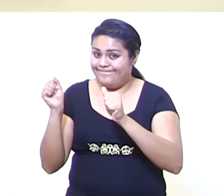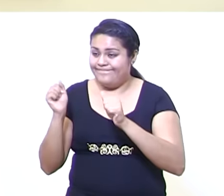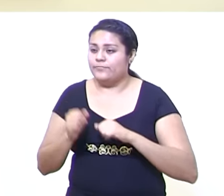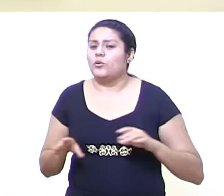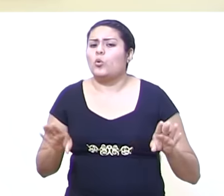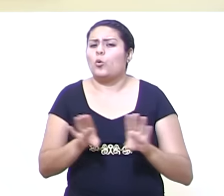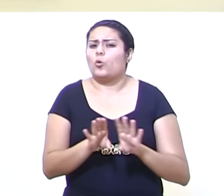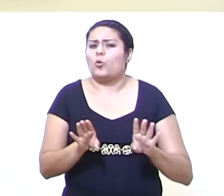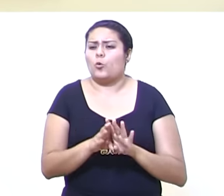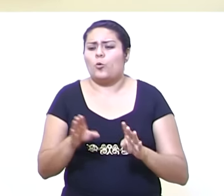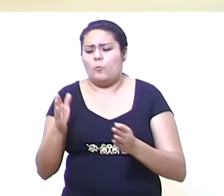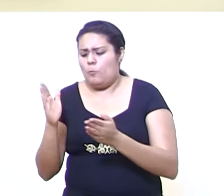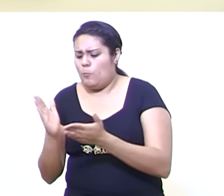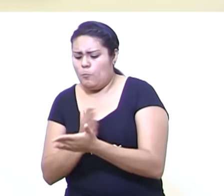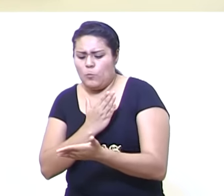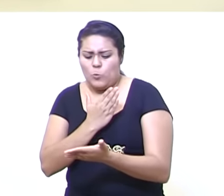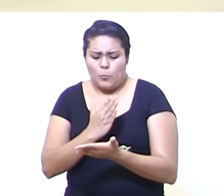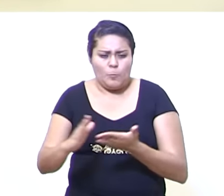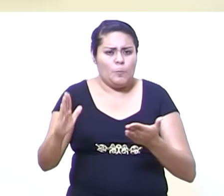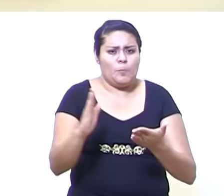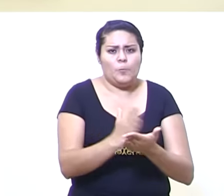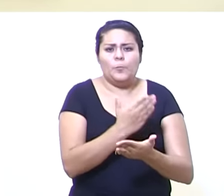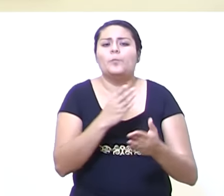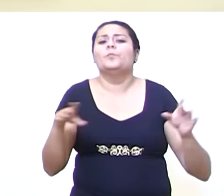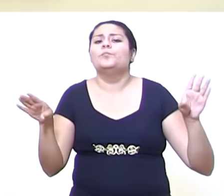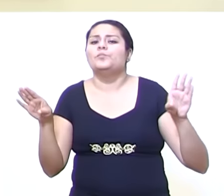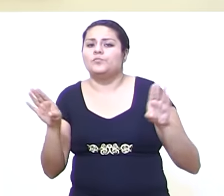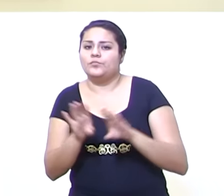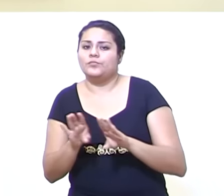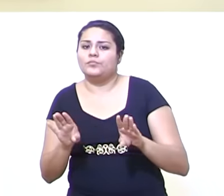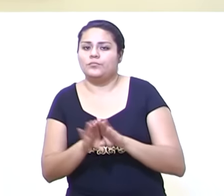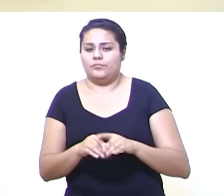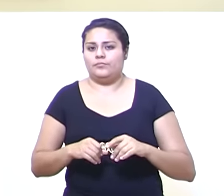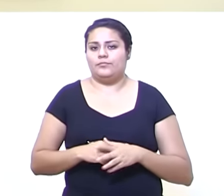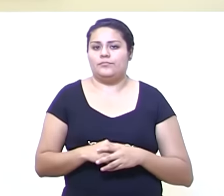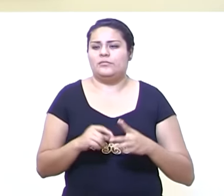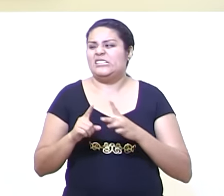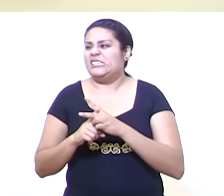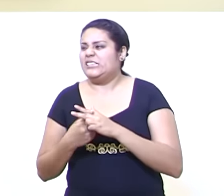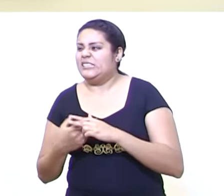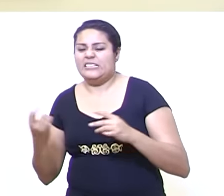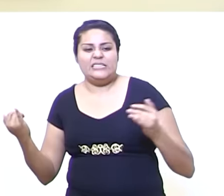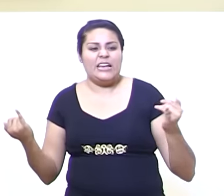cómo clasificaremos las palabras que inician igual.